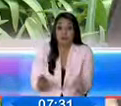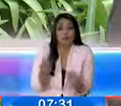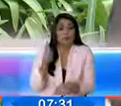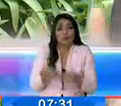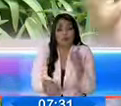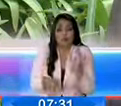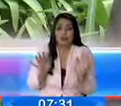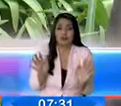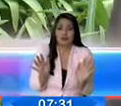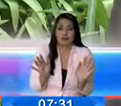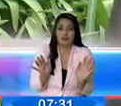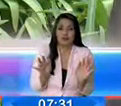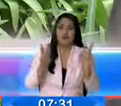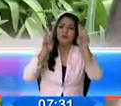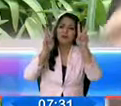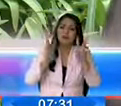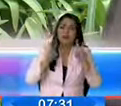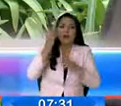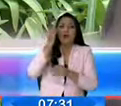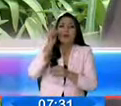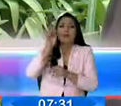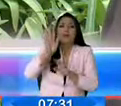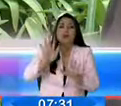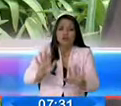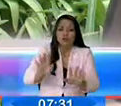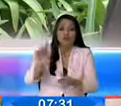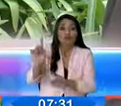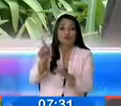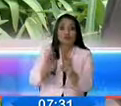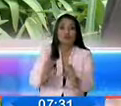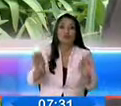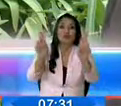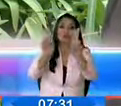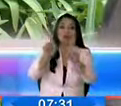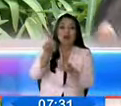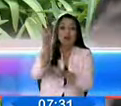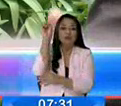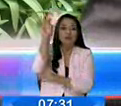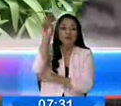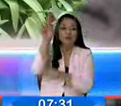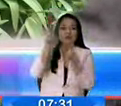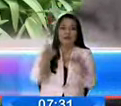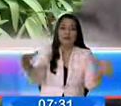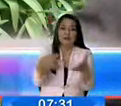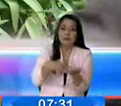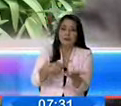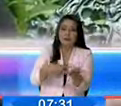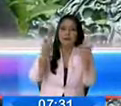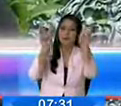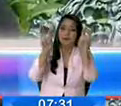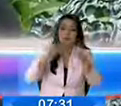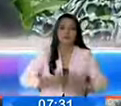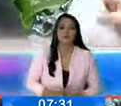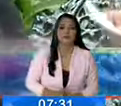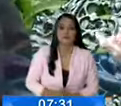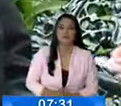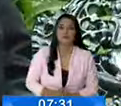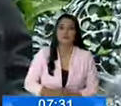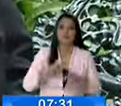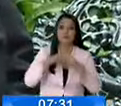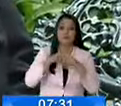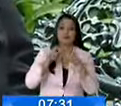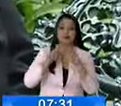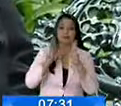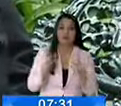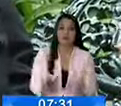sino dentro del contexto de las Naciones Unidas, que es el foro adecuado donde se deben discutir estos temas. Al ex embajador le preocupa